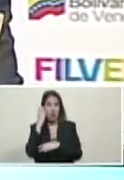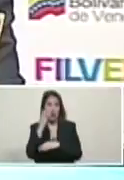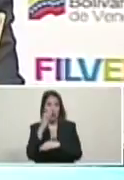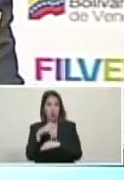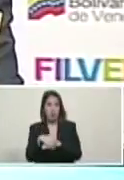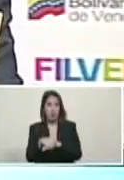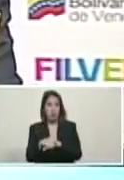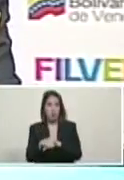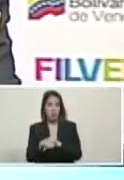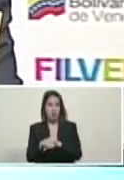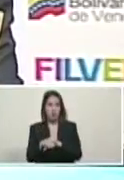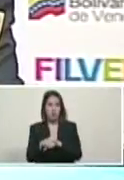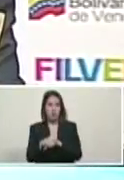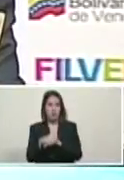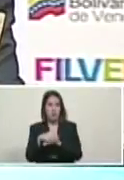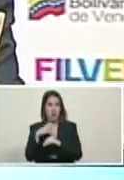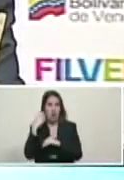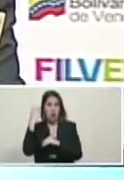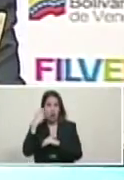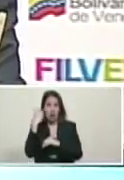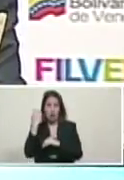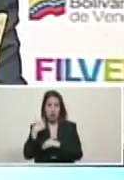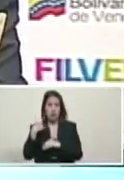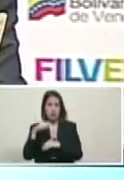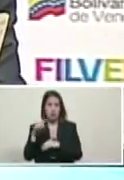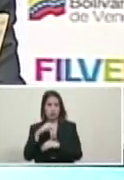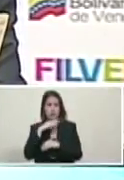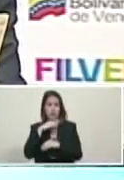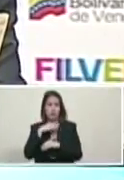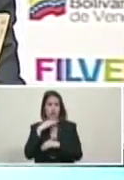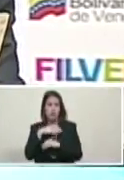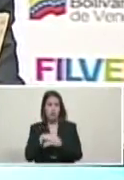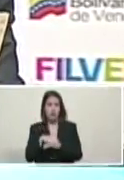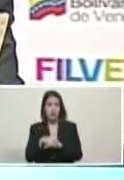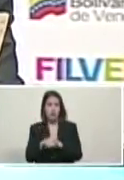Los euros sí te los voy a dar en euros, los tengo.